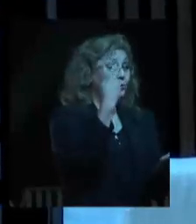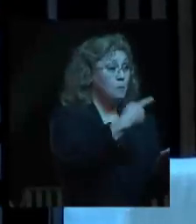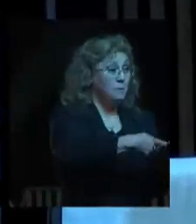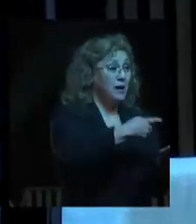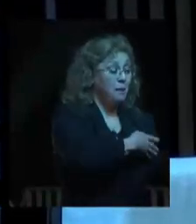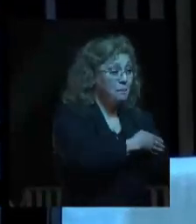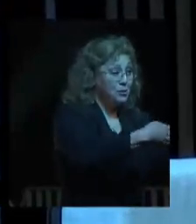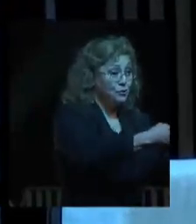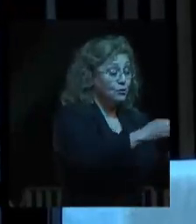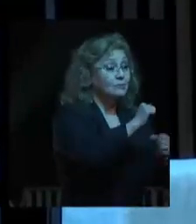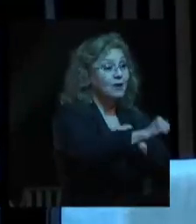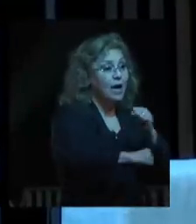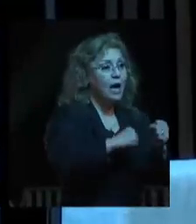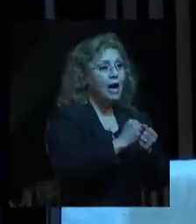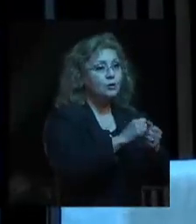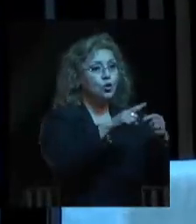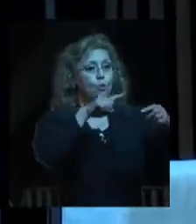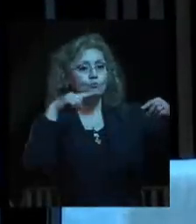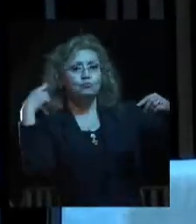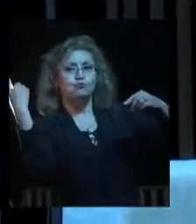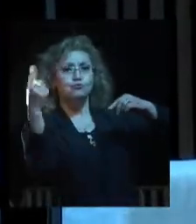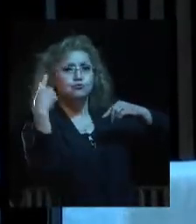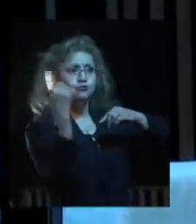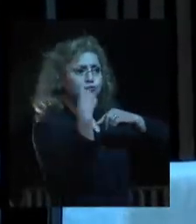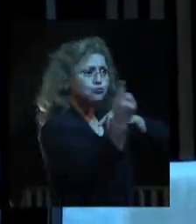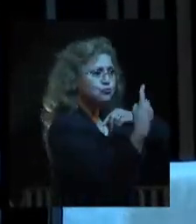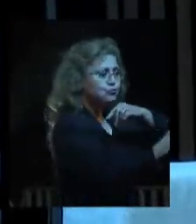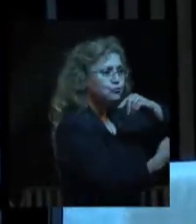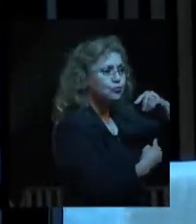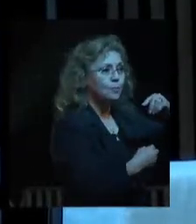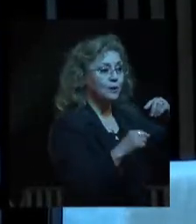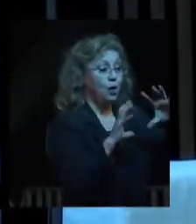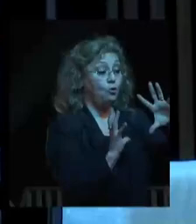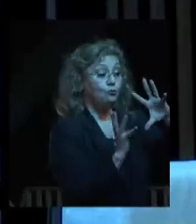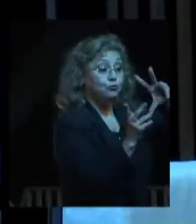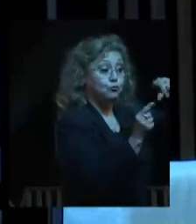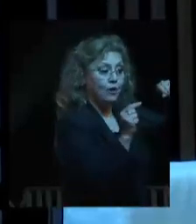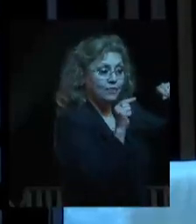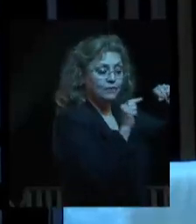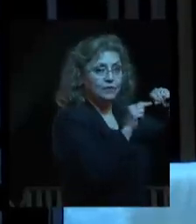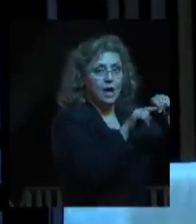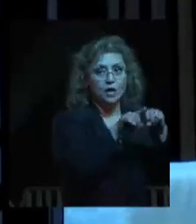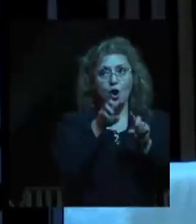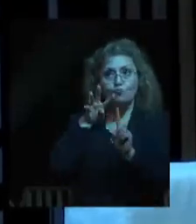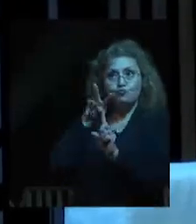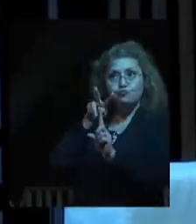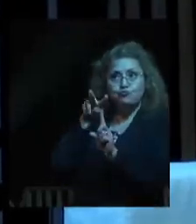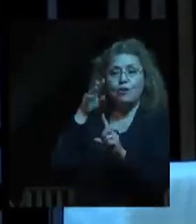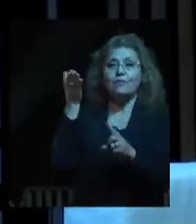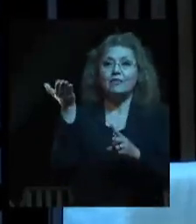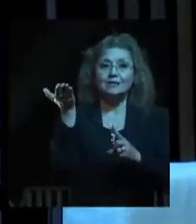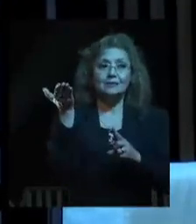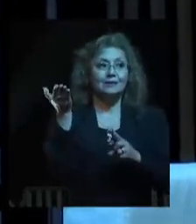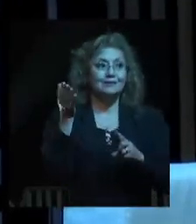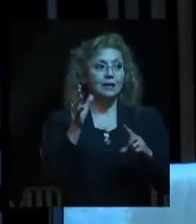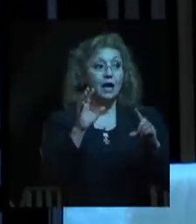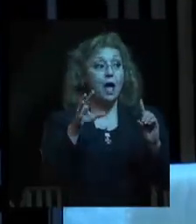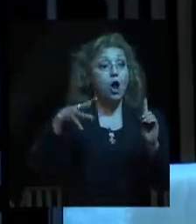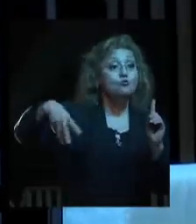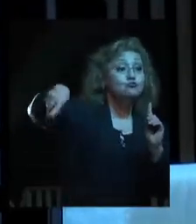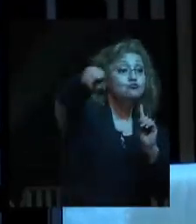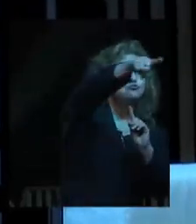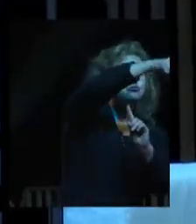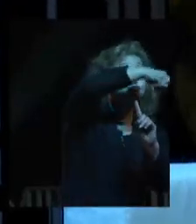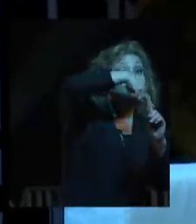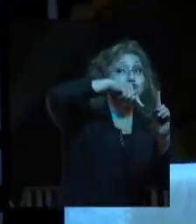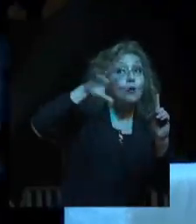mucho más rápido, pero la Tierra le hizo bullying y al final la Tierra agarró a la luna como de la